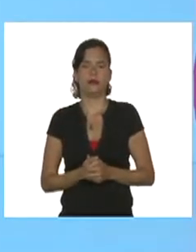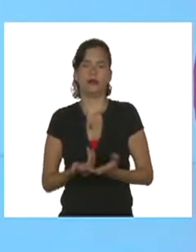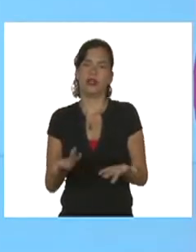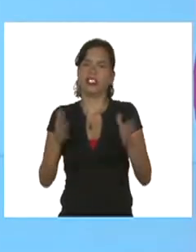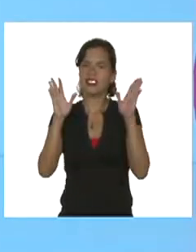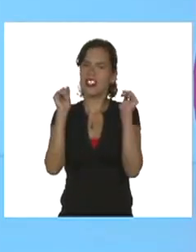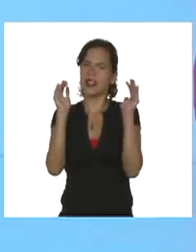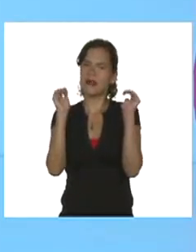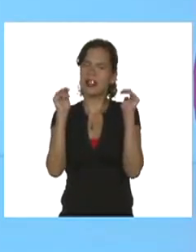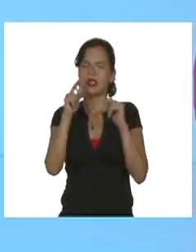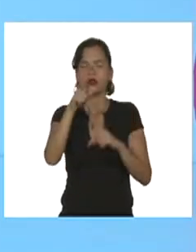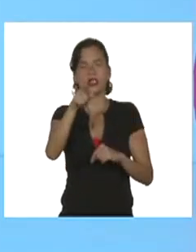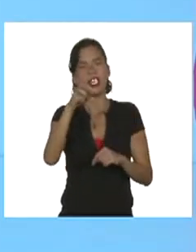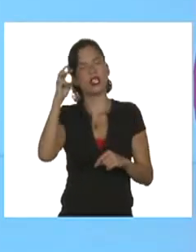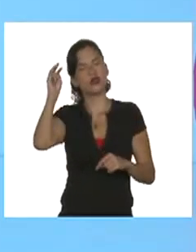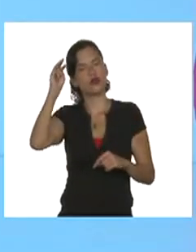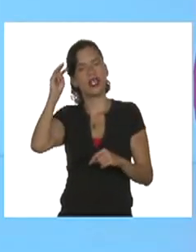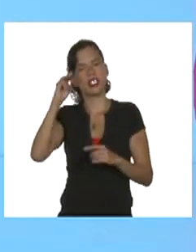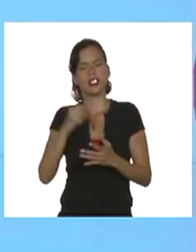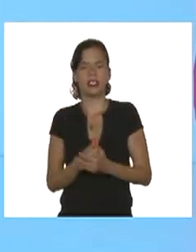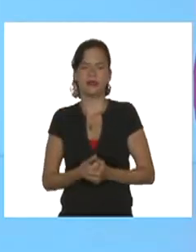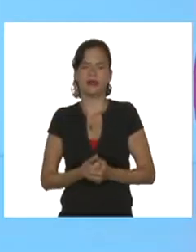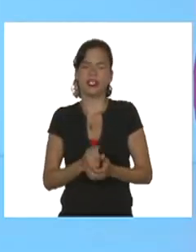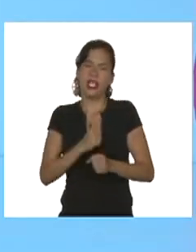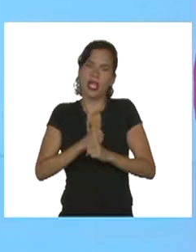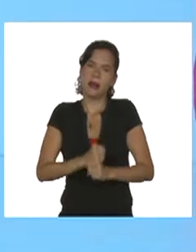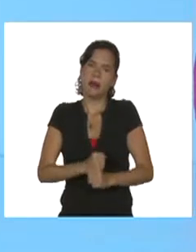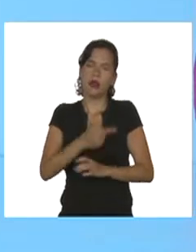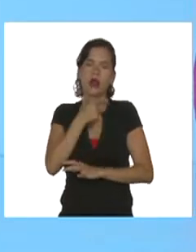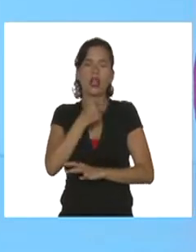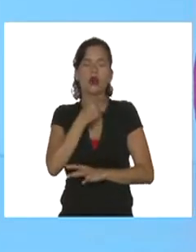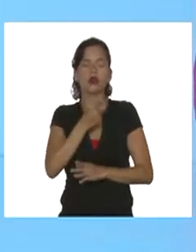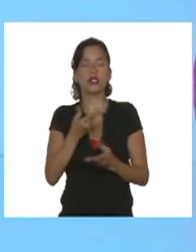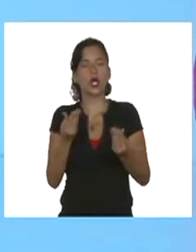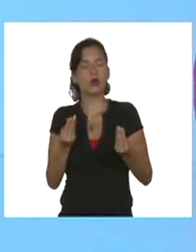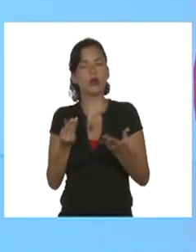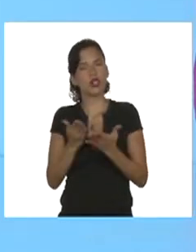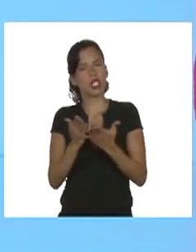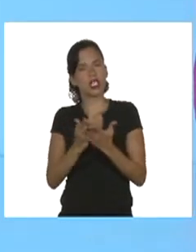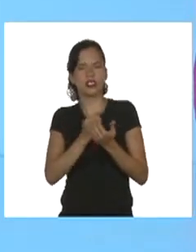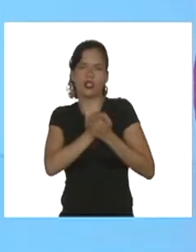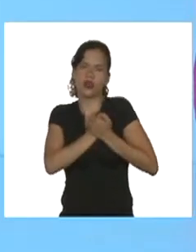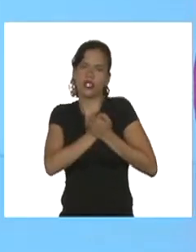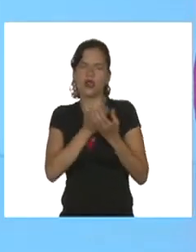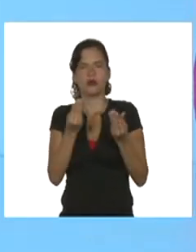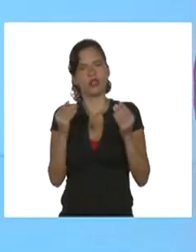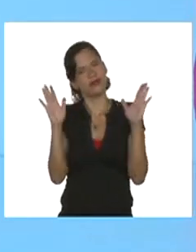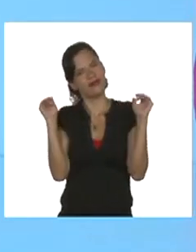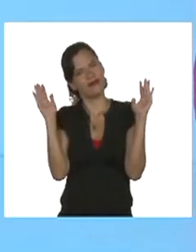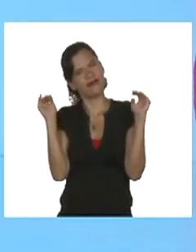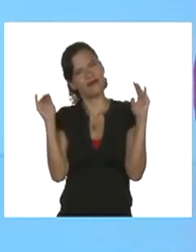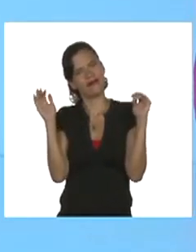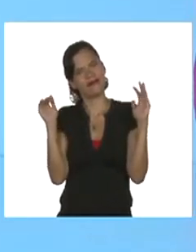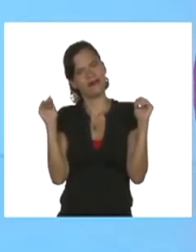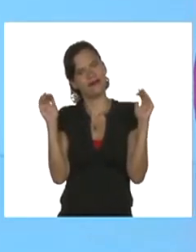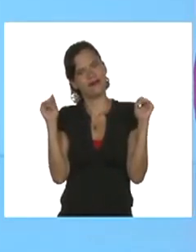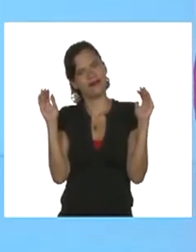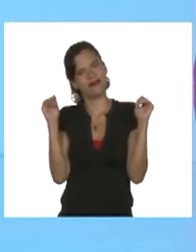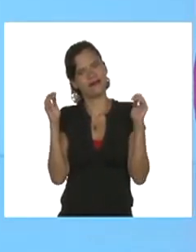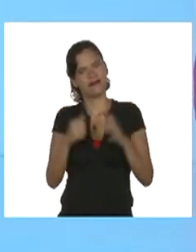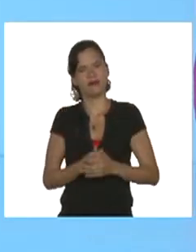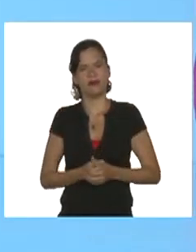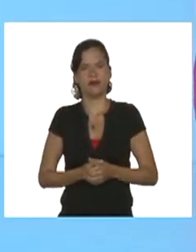se despide de ustedes su maestra Yalixa León. Espero le haya gustado mucho la clase, los quiero mucho. Adiós.